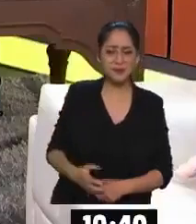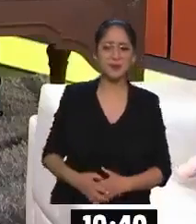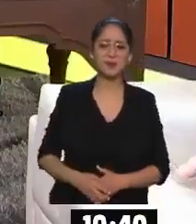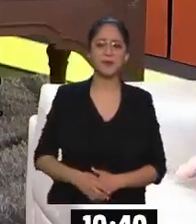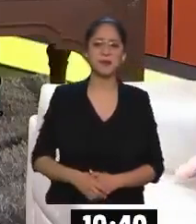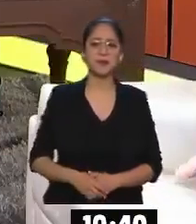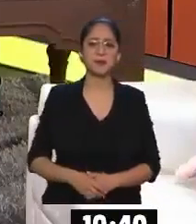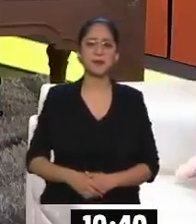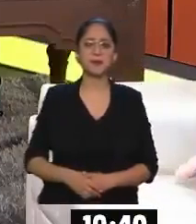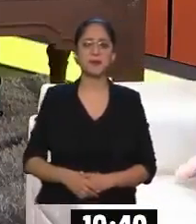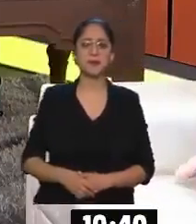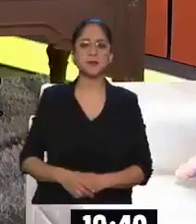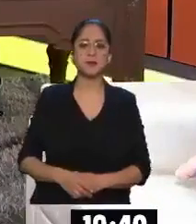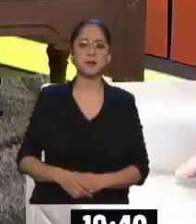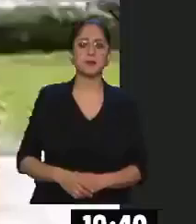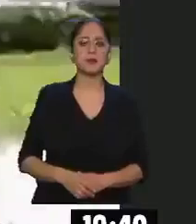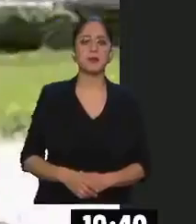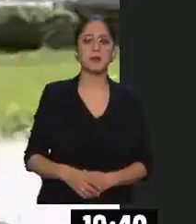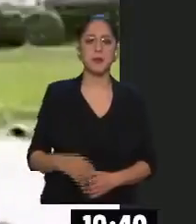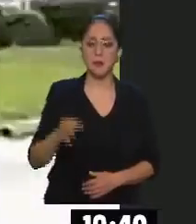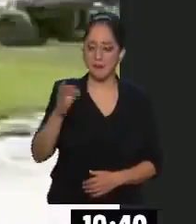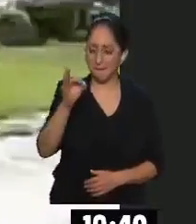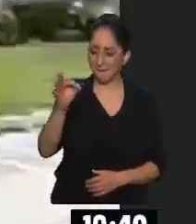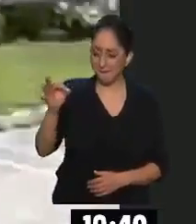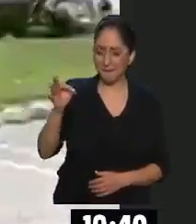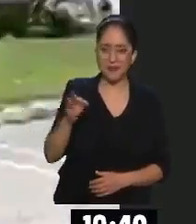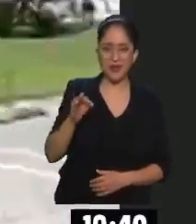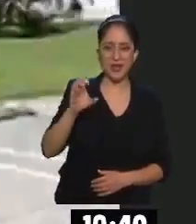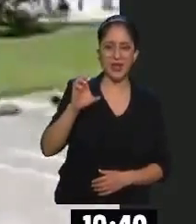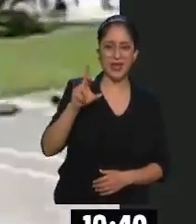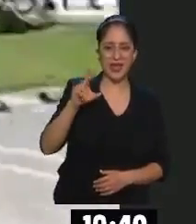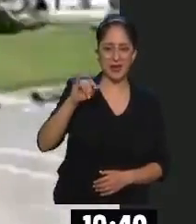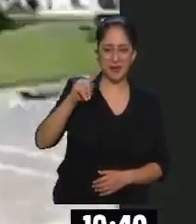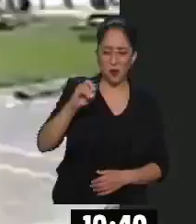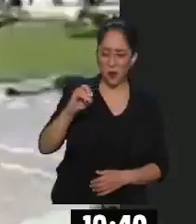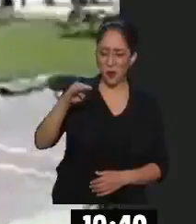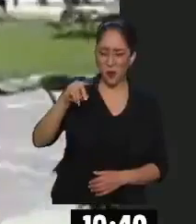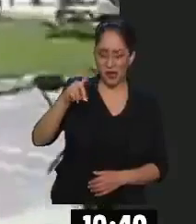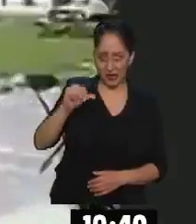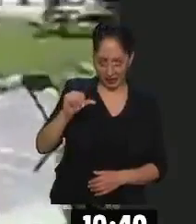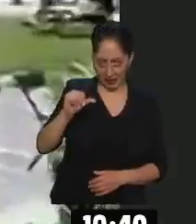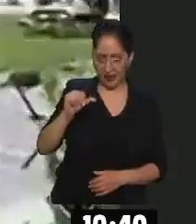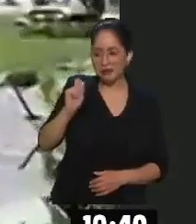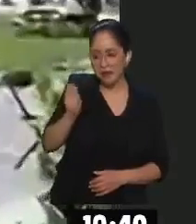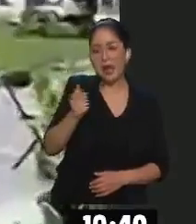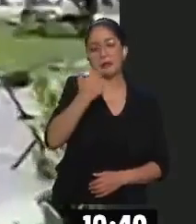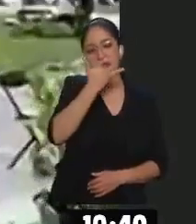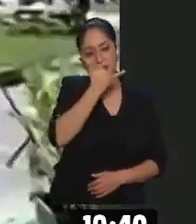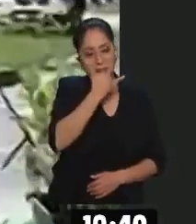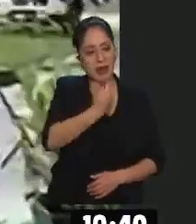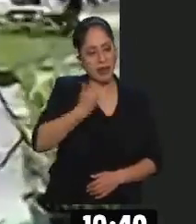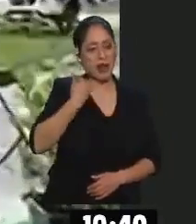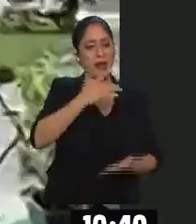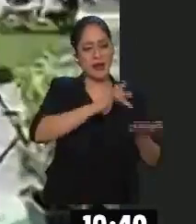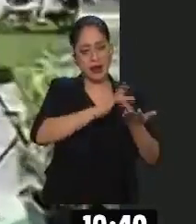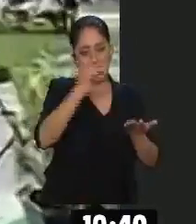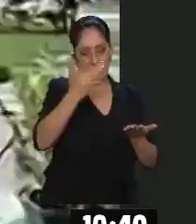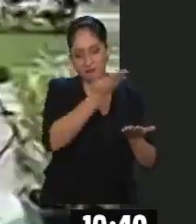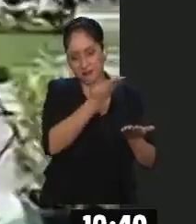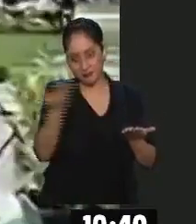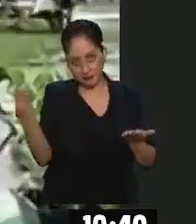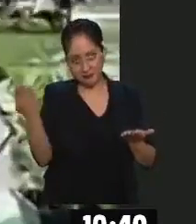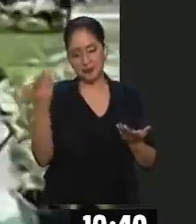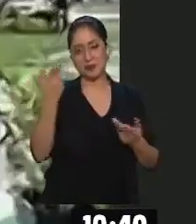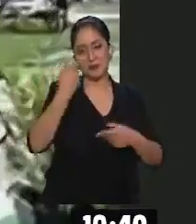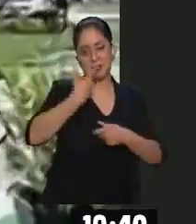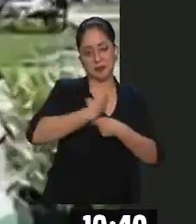Bueno, el tema de las criptomonedas, bueno, antes que nada, buenos días para todos y gracias por la invitación. El tema de las criptomonedas está tomando muchísimo auge en el